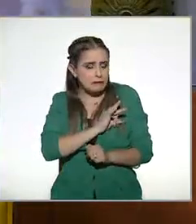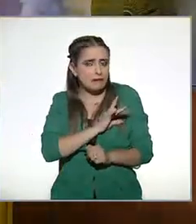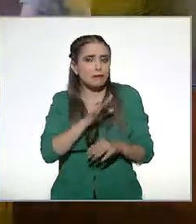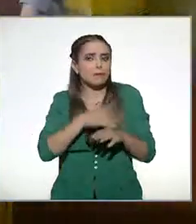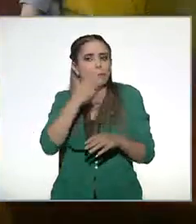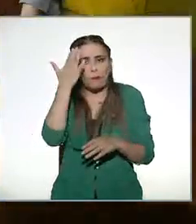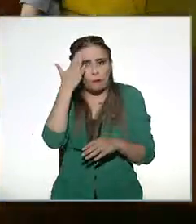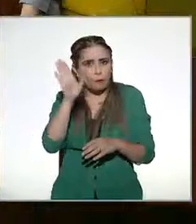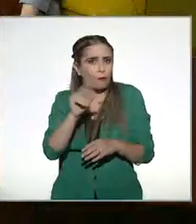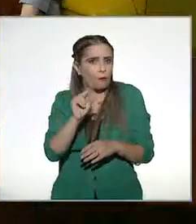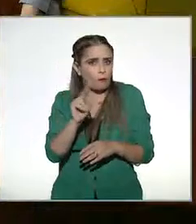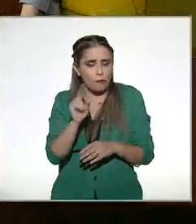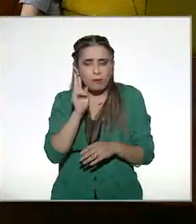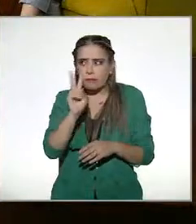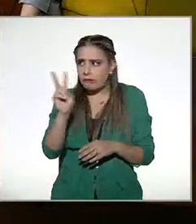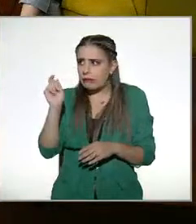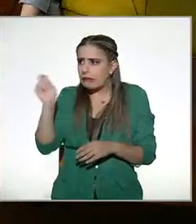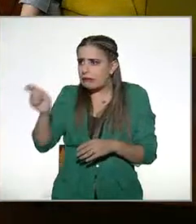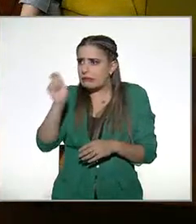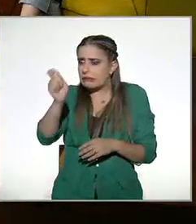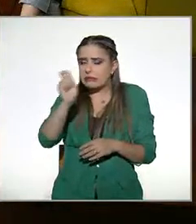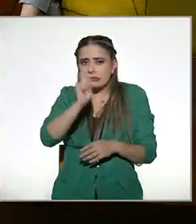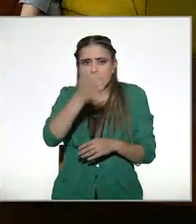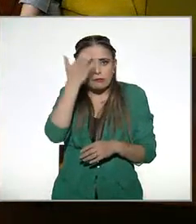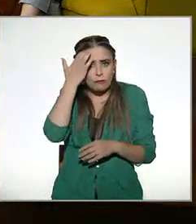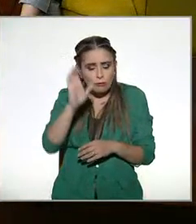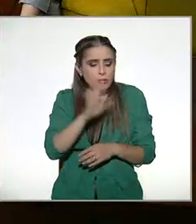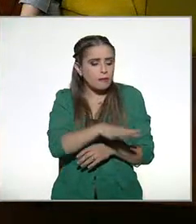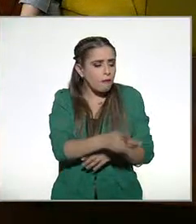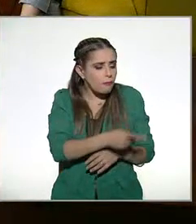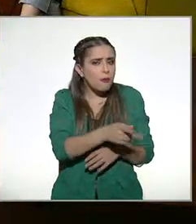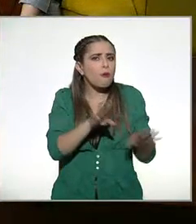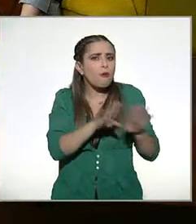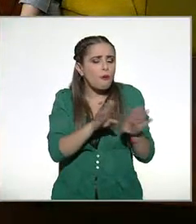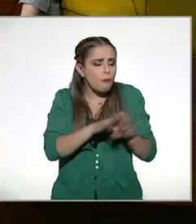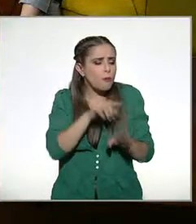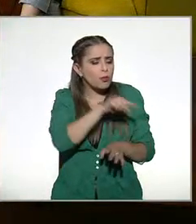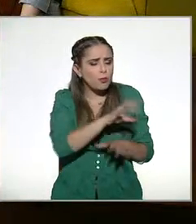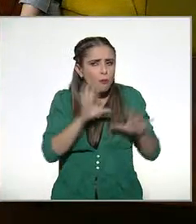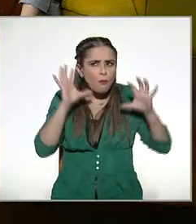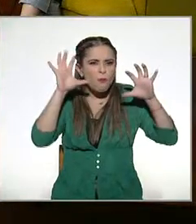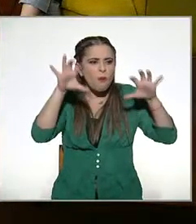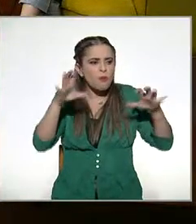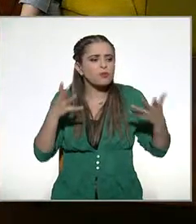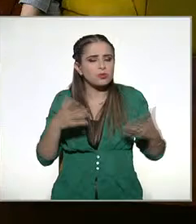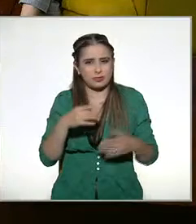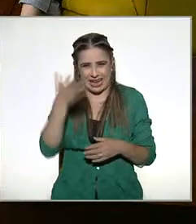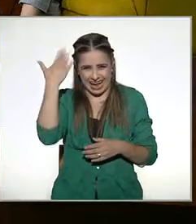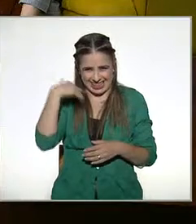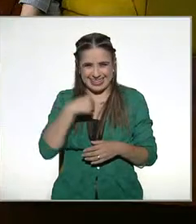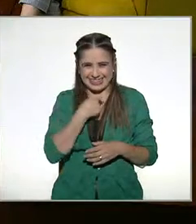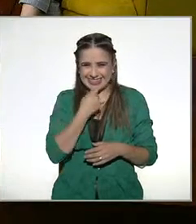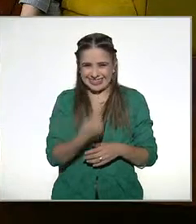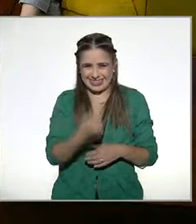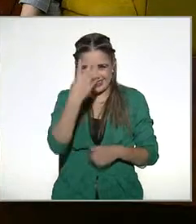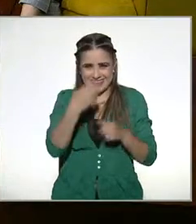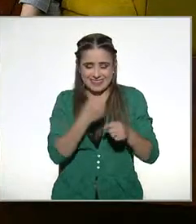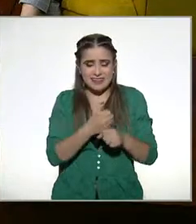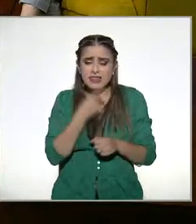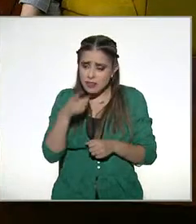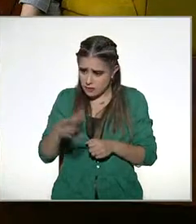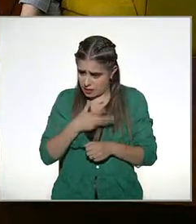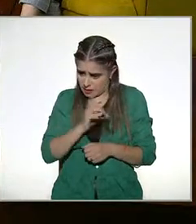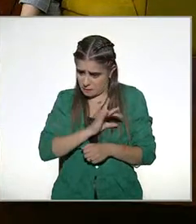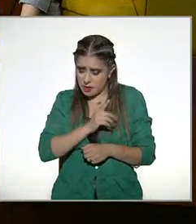es percibible que no es descriptible al niño le tienes que preguntar ¿cómo es el monstruo? ahorita un niño me decía de cuatro años justo que tenía miedo